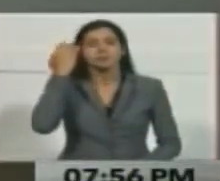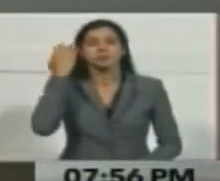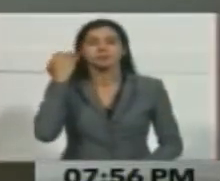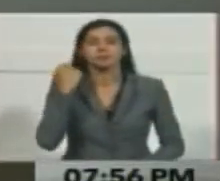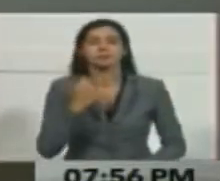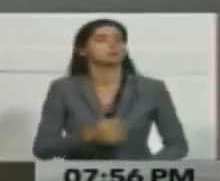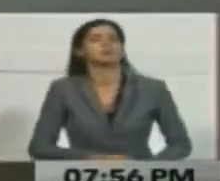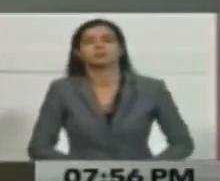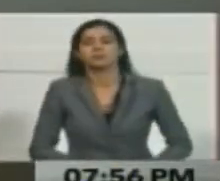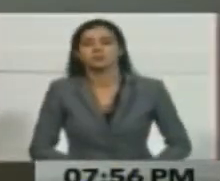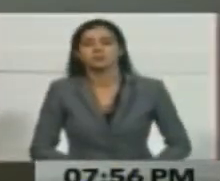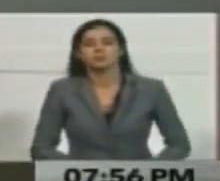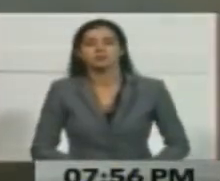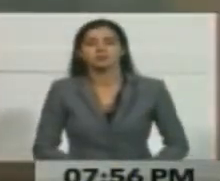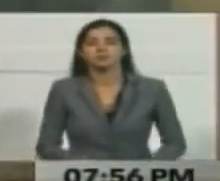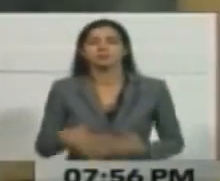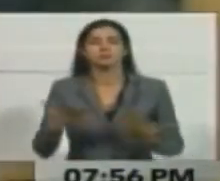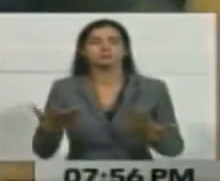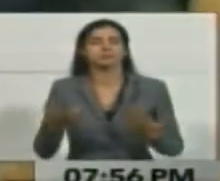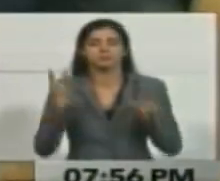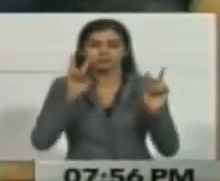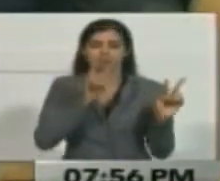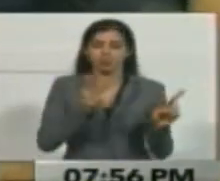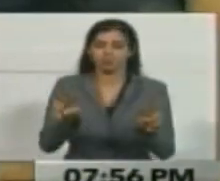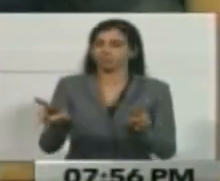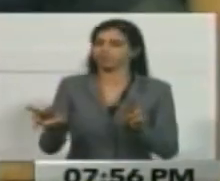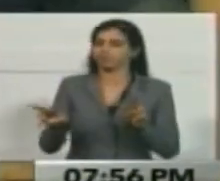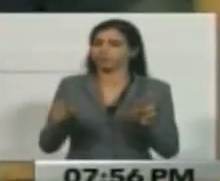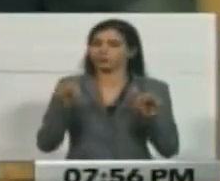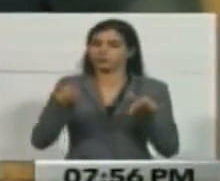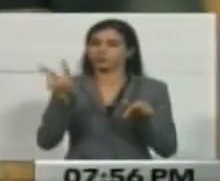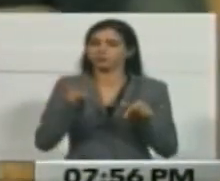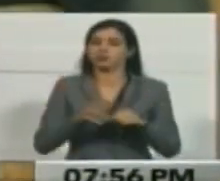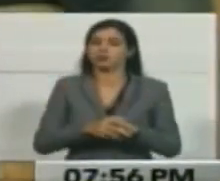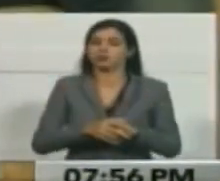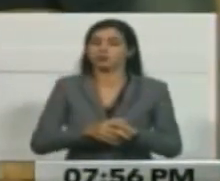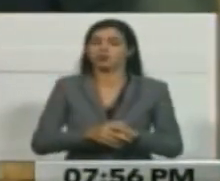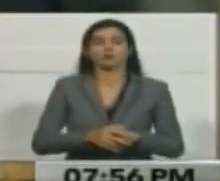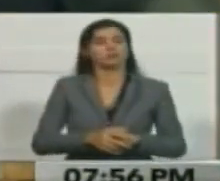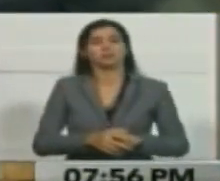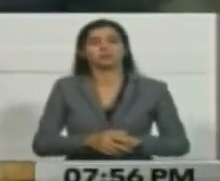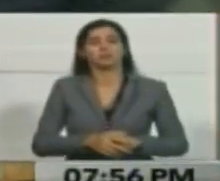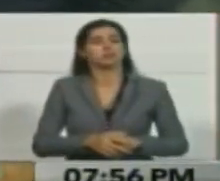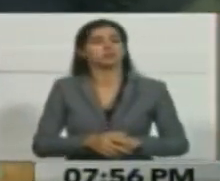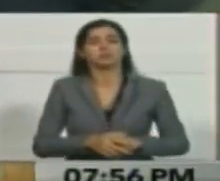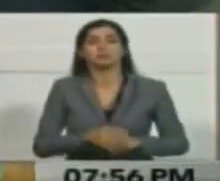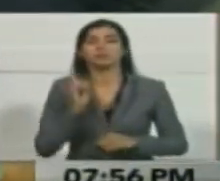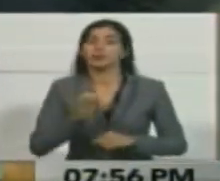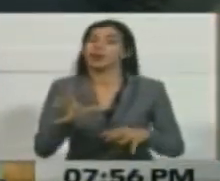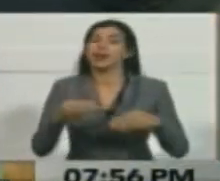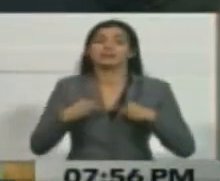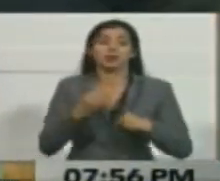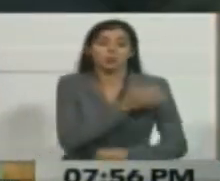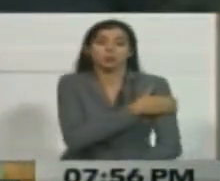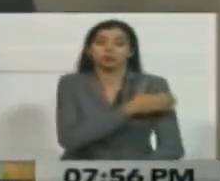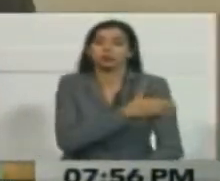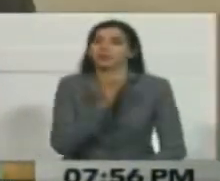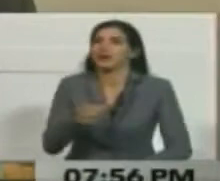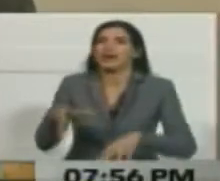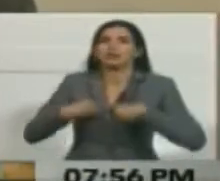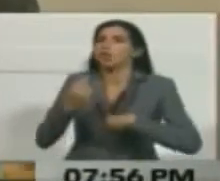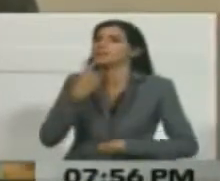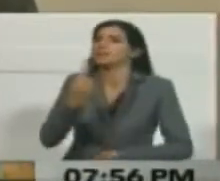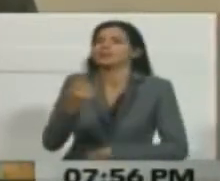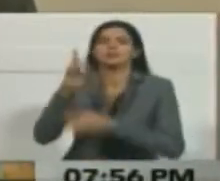¿Cuál es el escenario verdadero? El escenario es que a ellos no les queda de otra que aceptar que lo que diga el CNE. A nosotros no nos van a